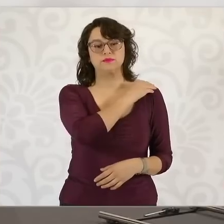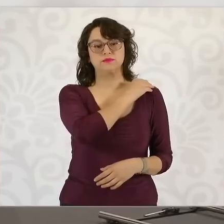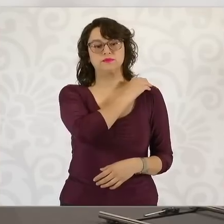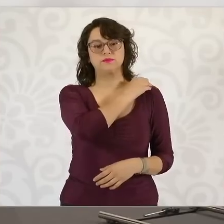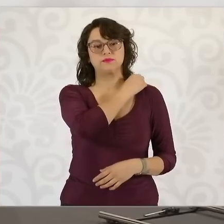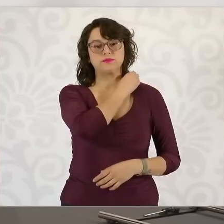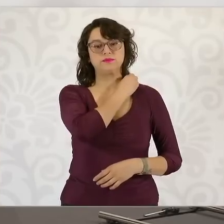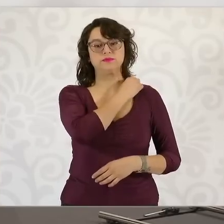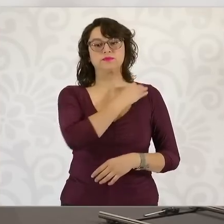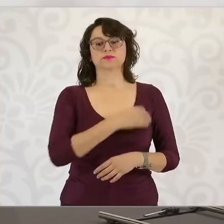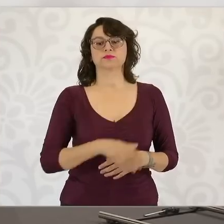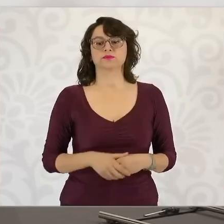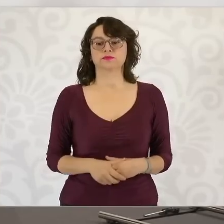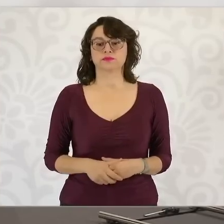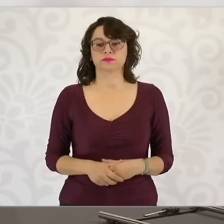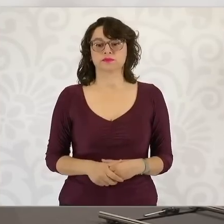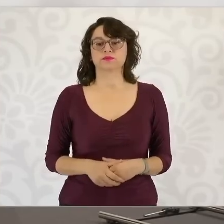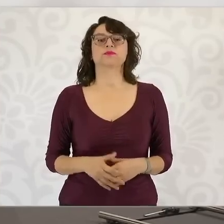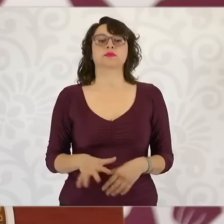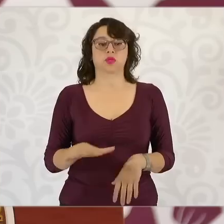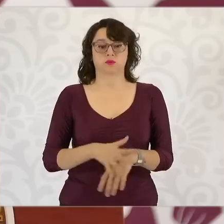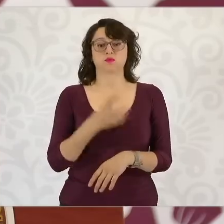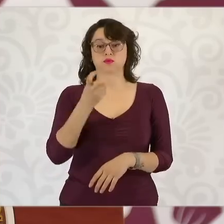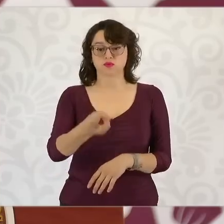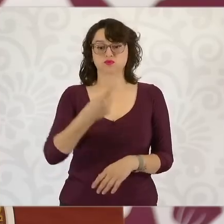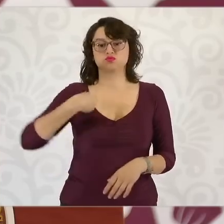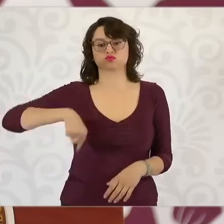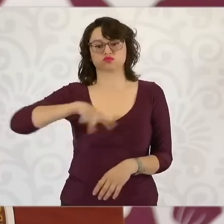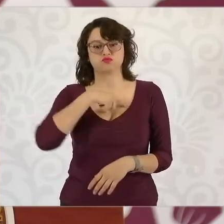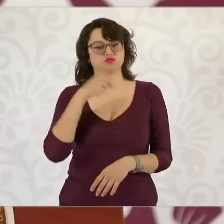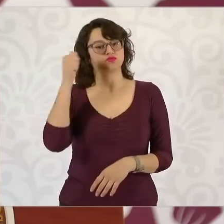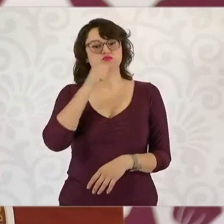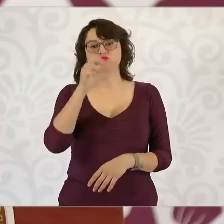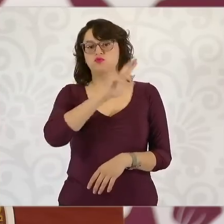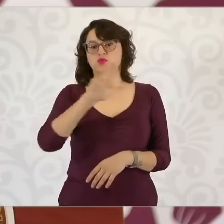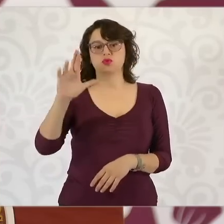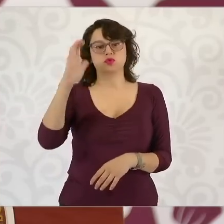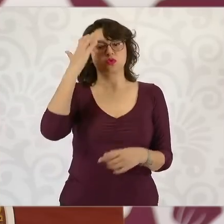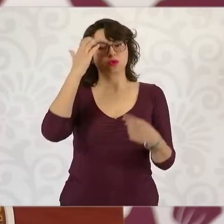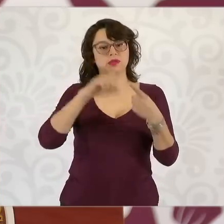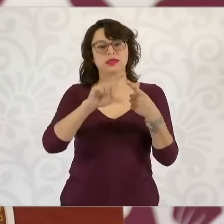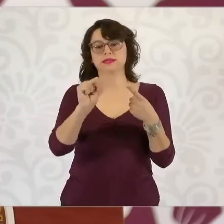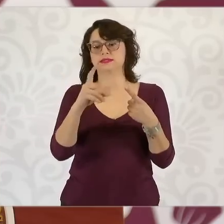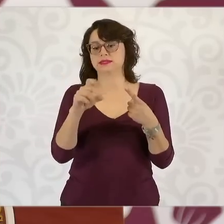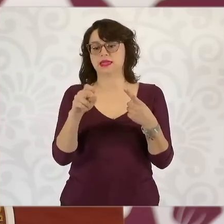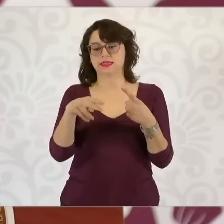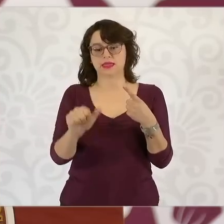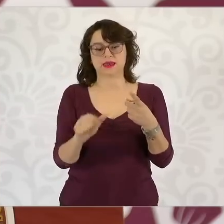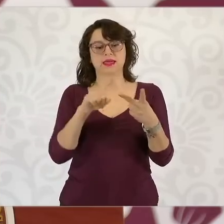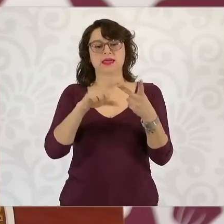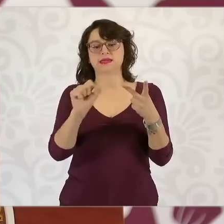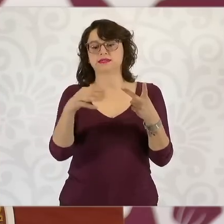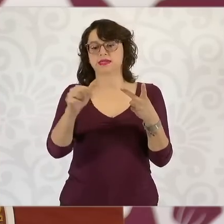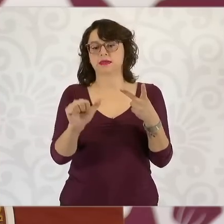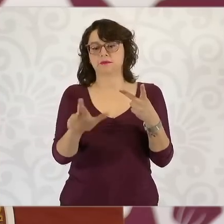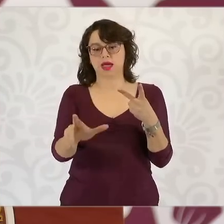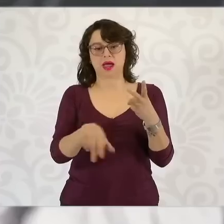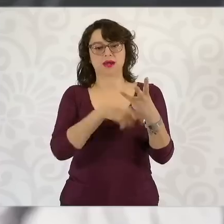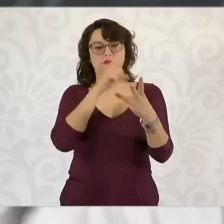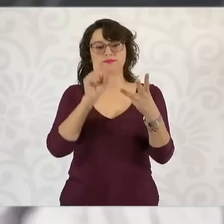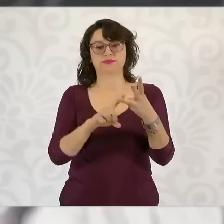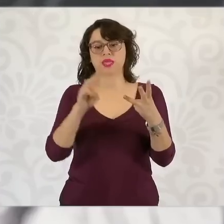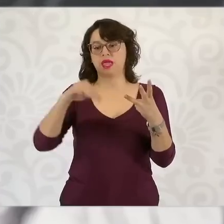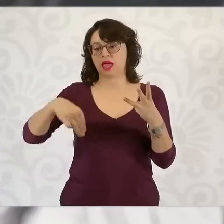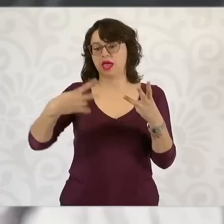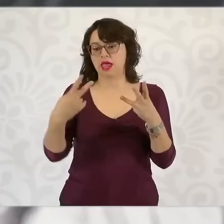Por supuesto, en estos resultados reconocemos la invaluable labor de los elementos de la Secretaría de la Defensa Nacional, de la Secretaría de Marina, de